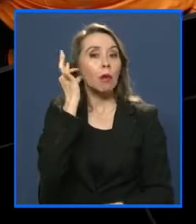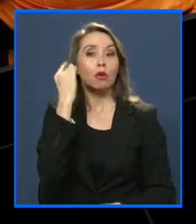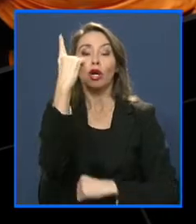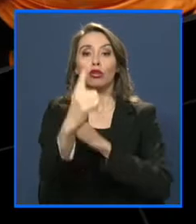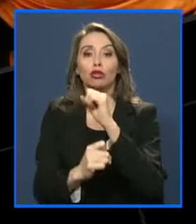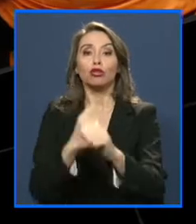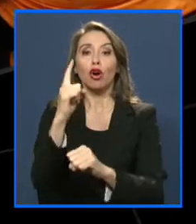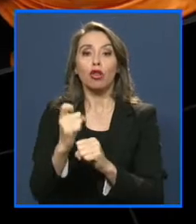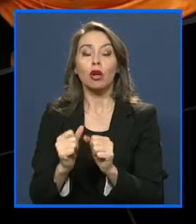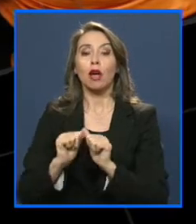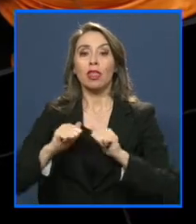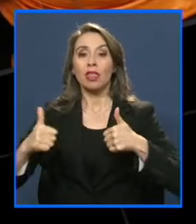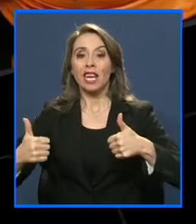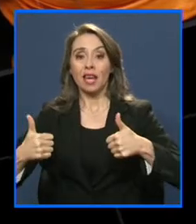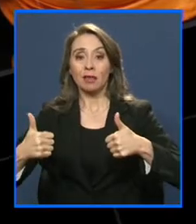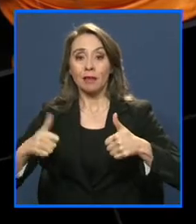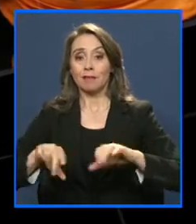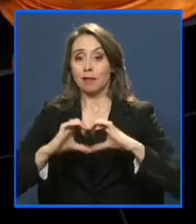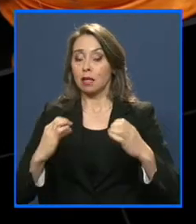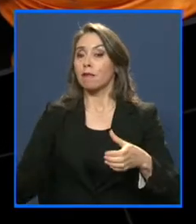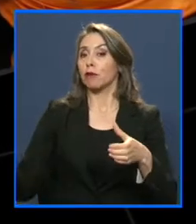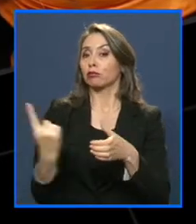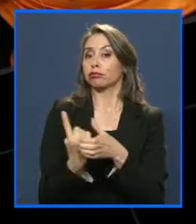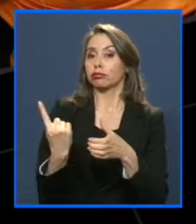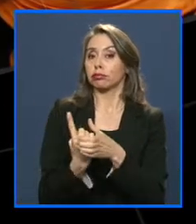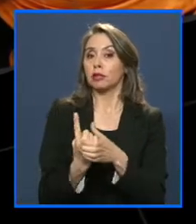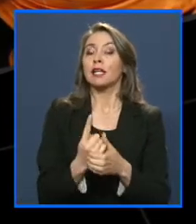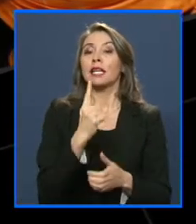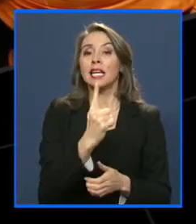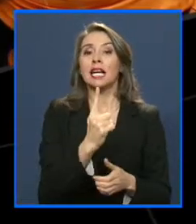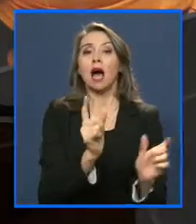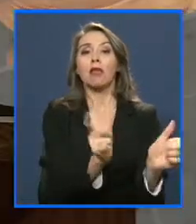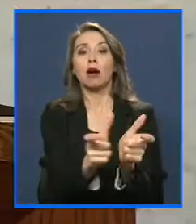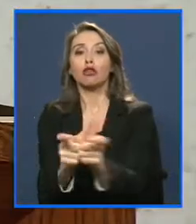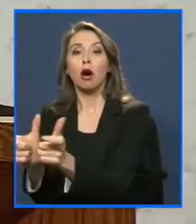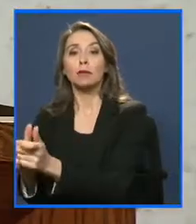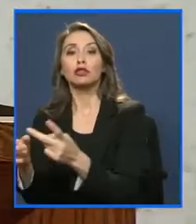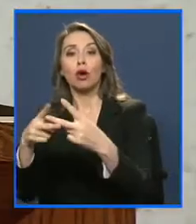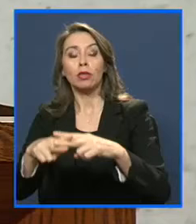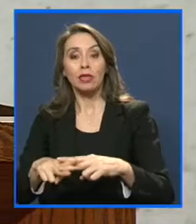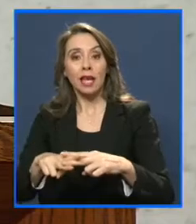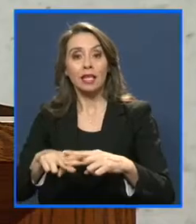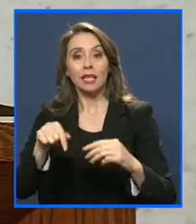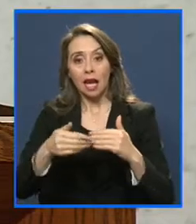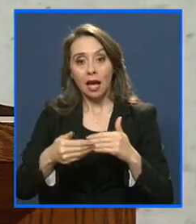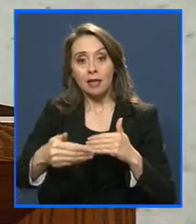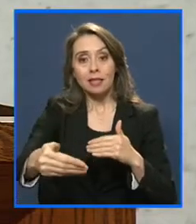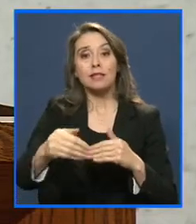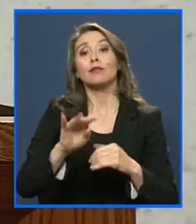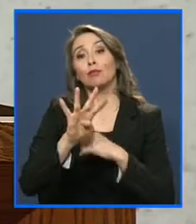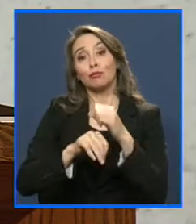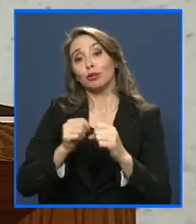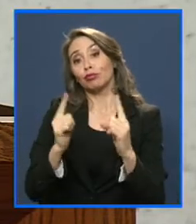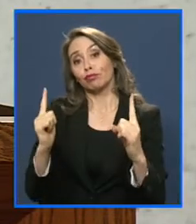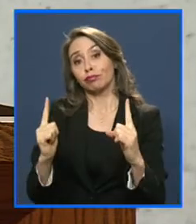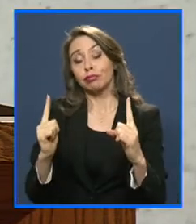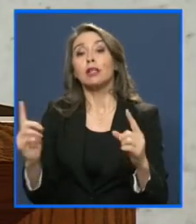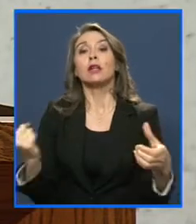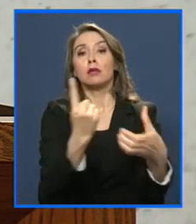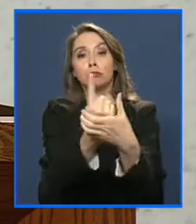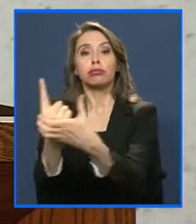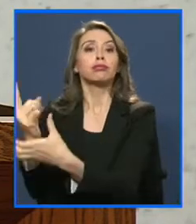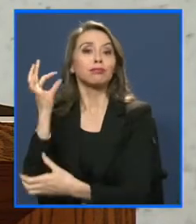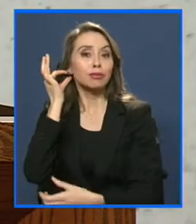en la mesa directiva de la cámara y en cada una de las comisiones técnicas en lo que resta de este periodo también